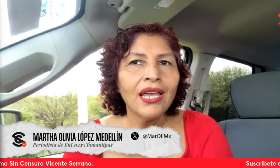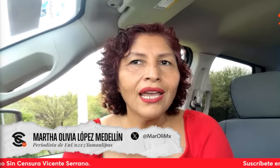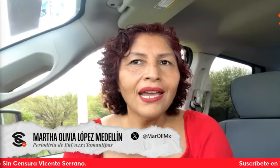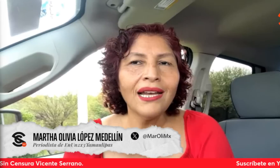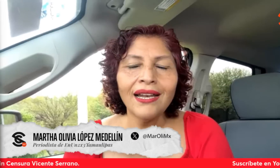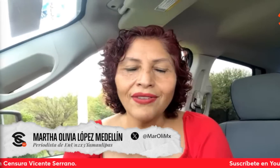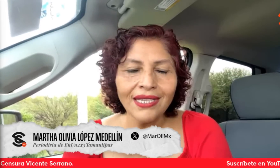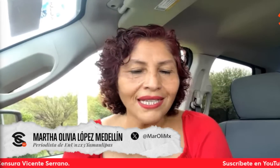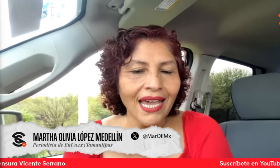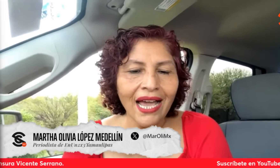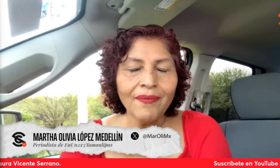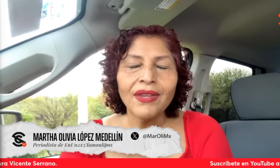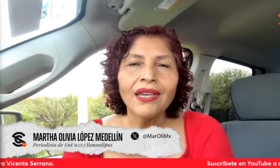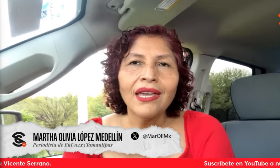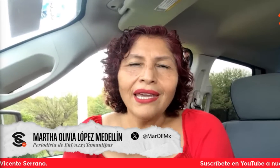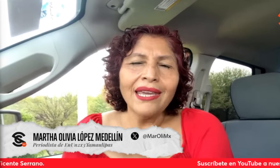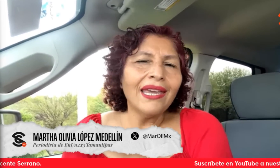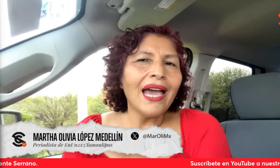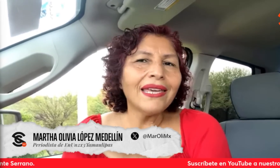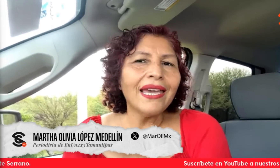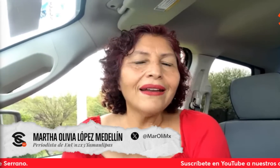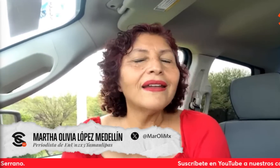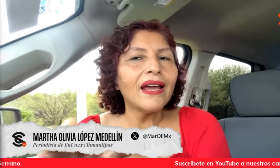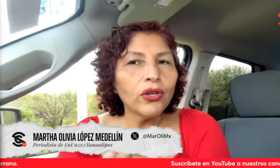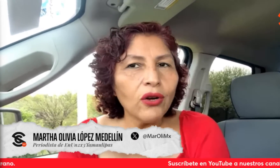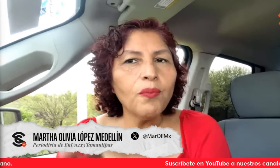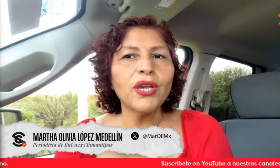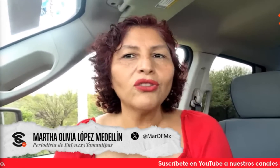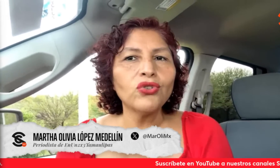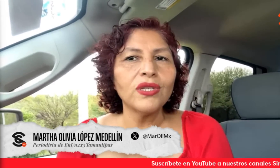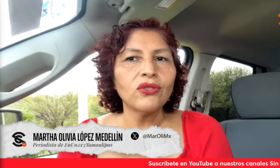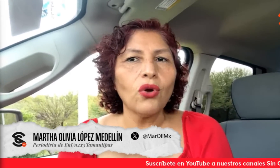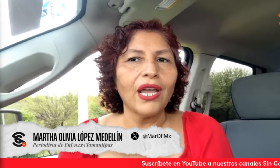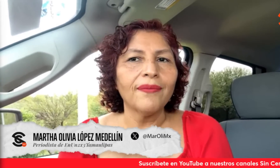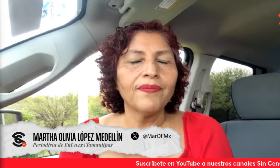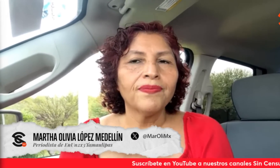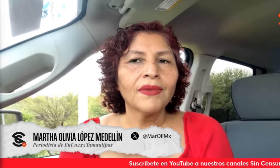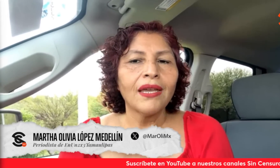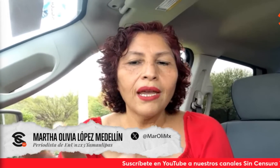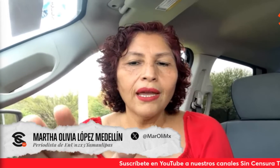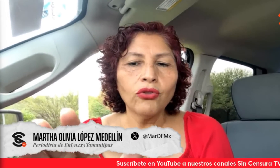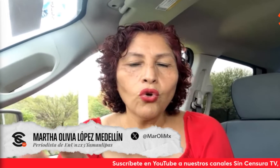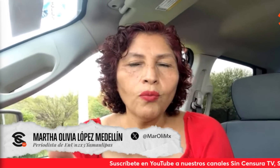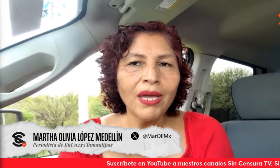senador, él decía, y hay que recordar un poquito su historia.